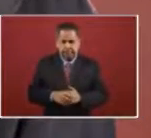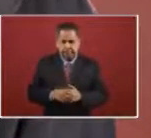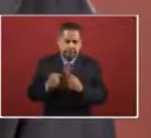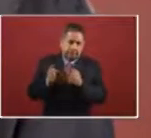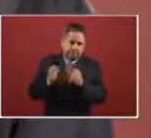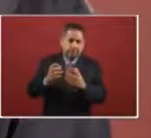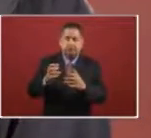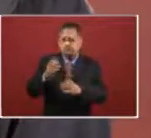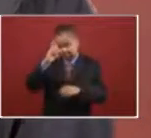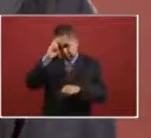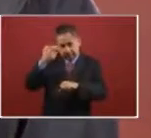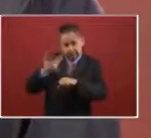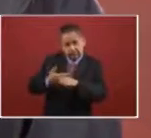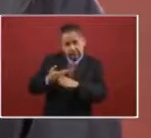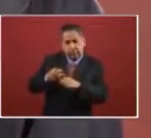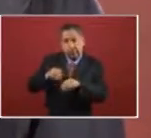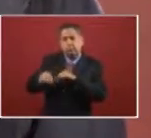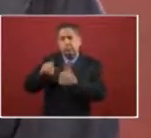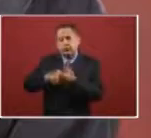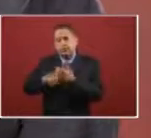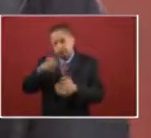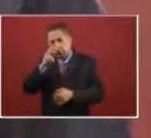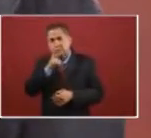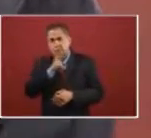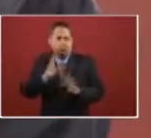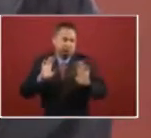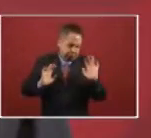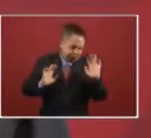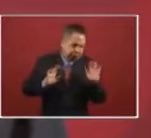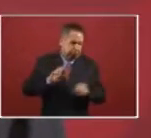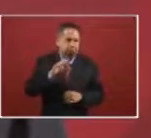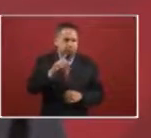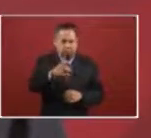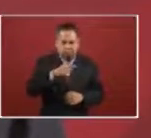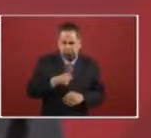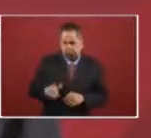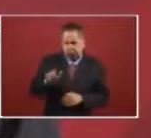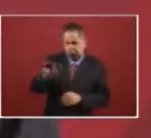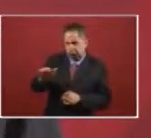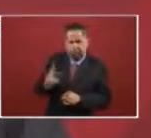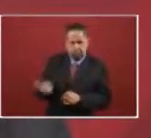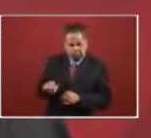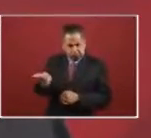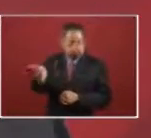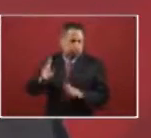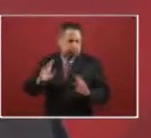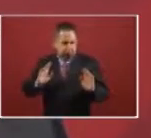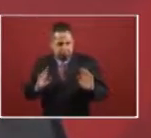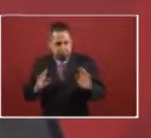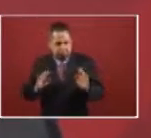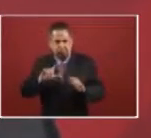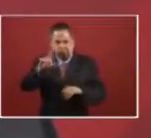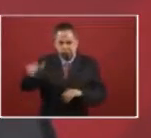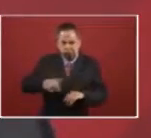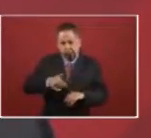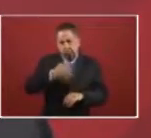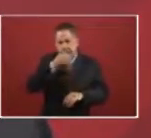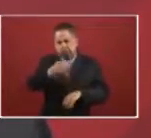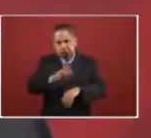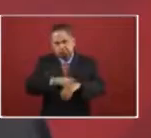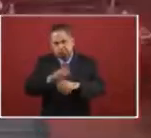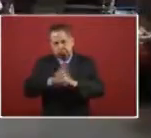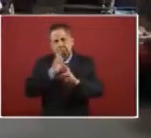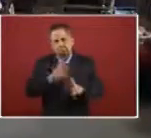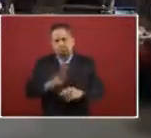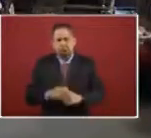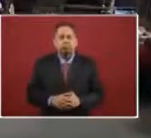los hospitales en zonas rurales para revisarlos y atender el abasto de medicamentos, personal y mejoramiento de la infraestructura de salud.